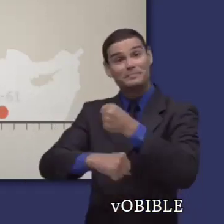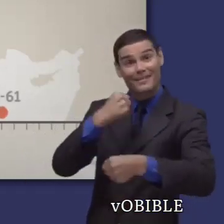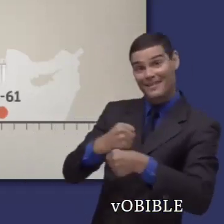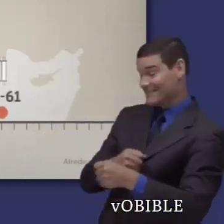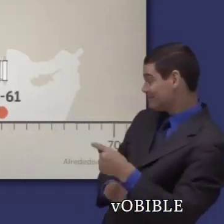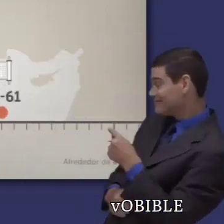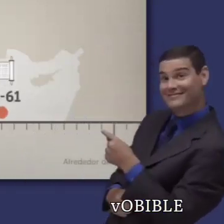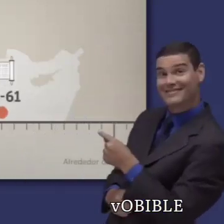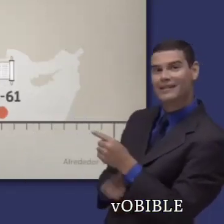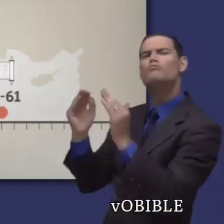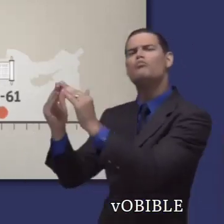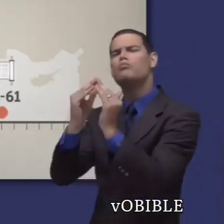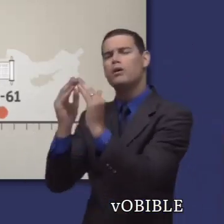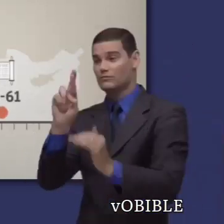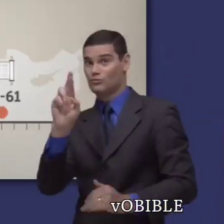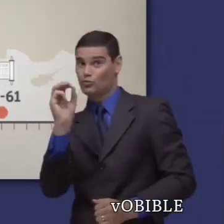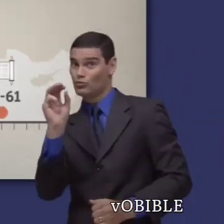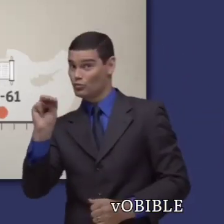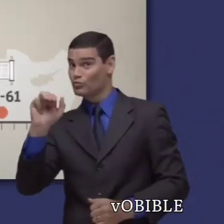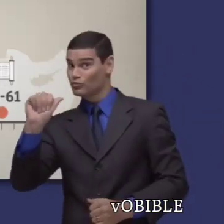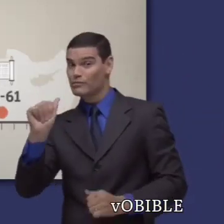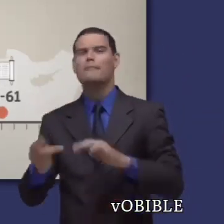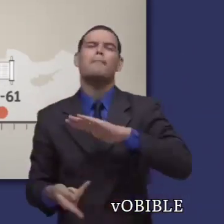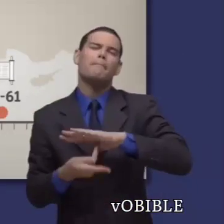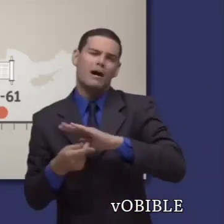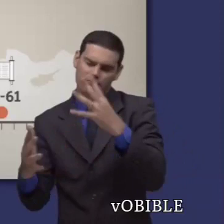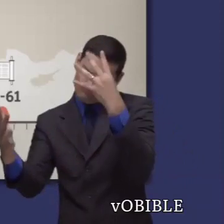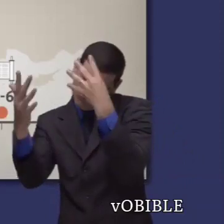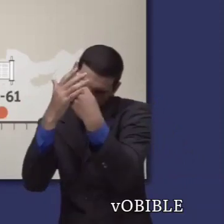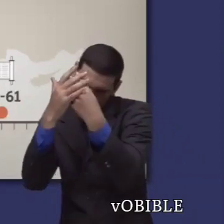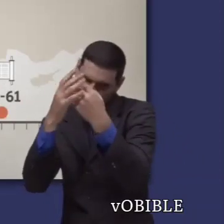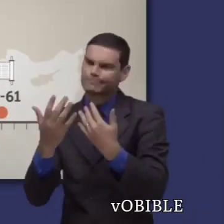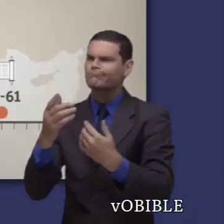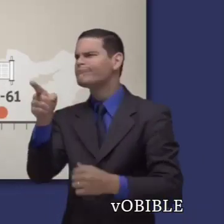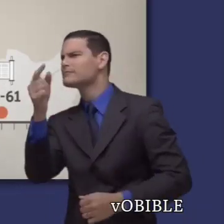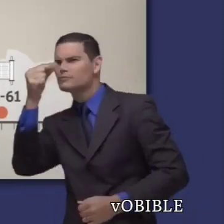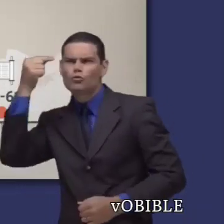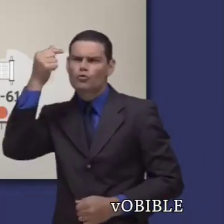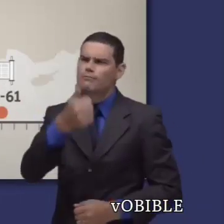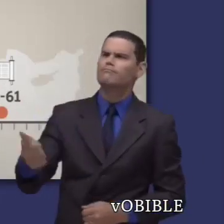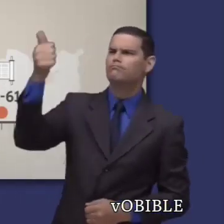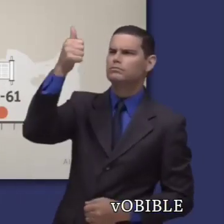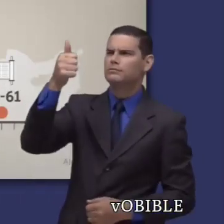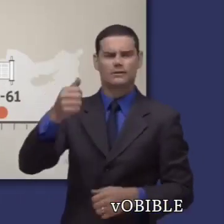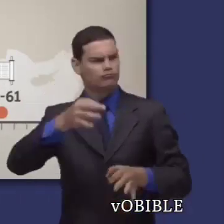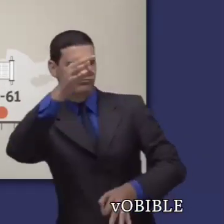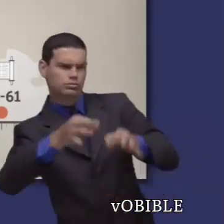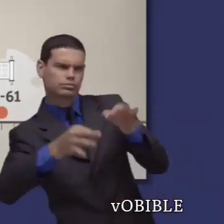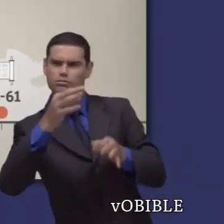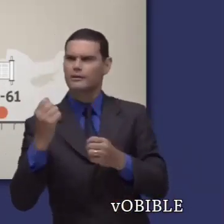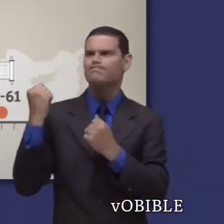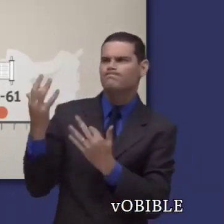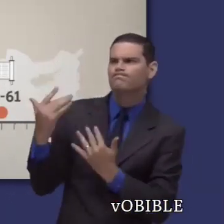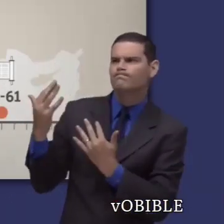Más tarde, alrededor del año 60 o 61, Pablo escribió la carta a la congregación de Éfeso. En ese momento, estaba en